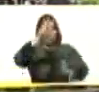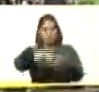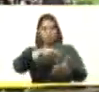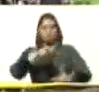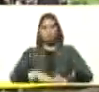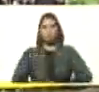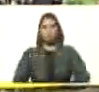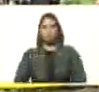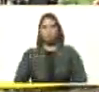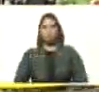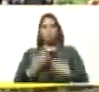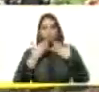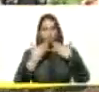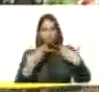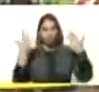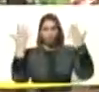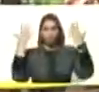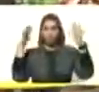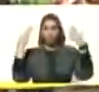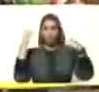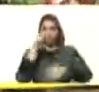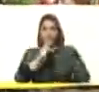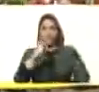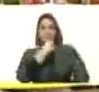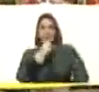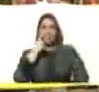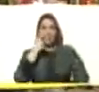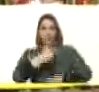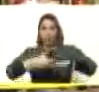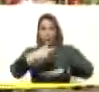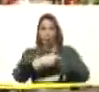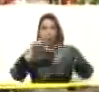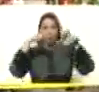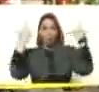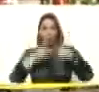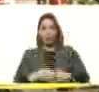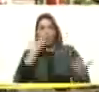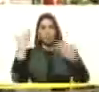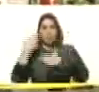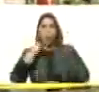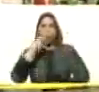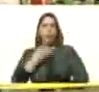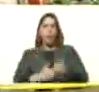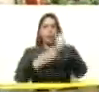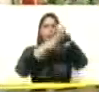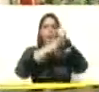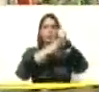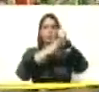¡Cúmplase! Gracias, un aplauso al gobernador de La Guaira, este joven líder.